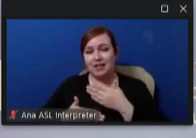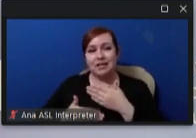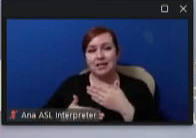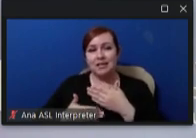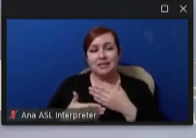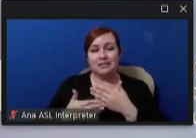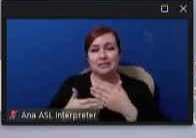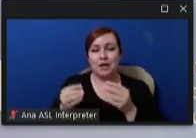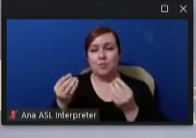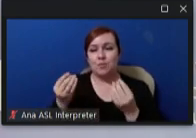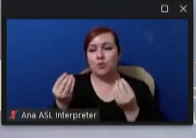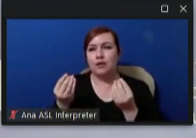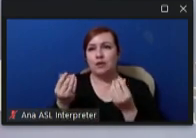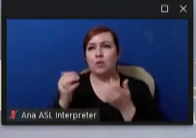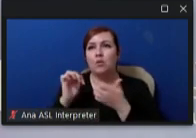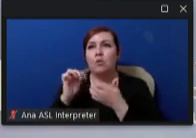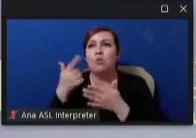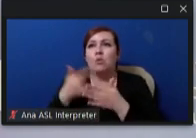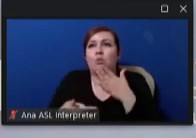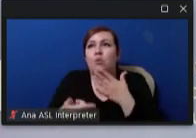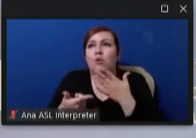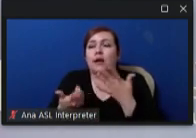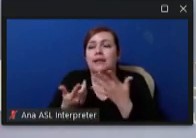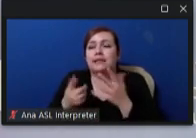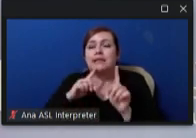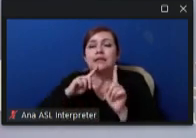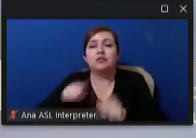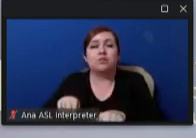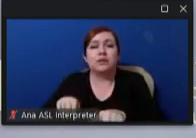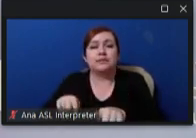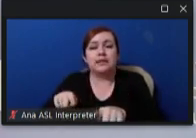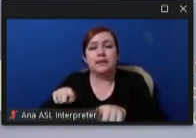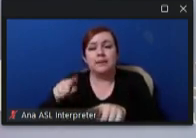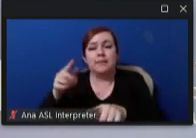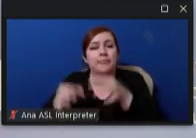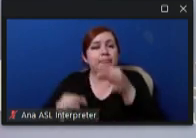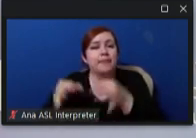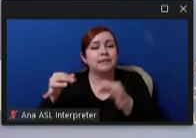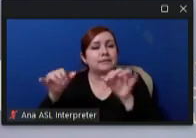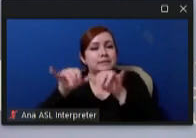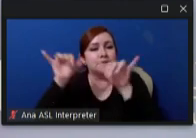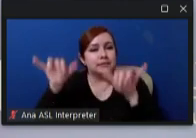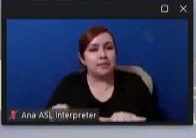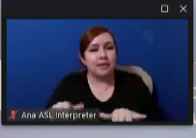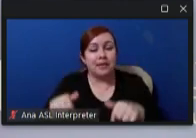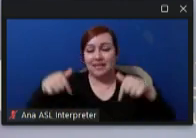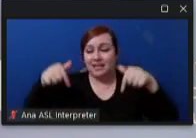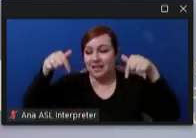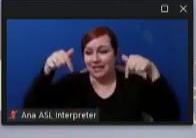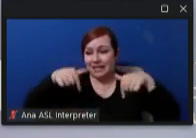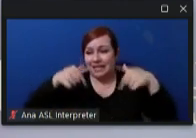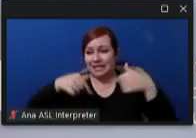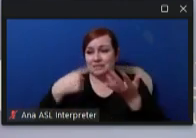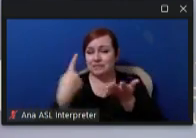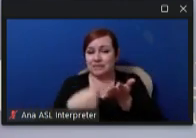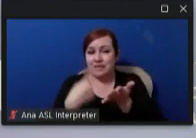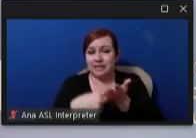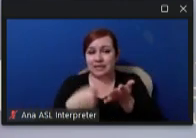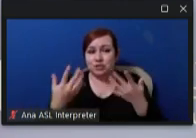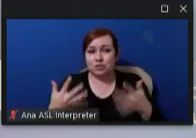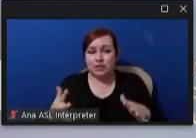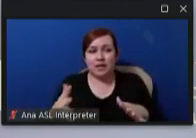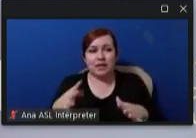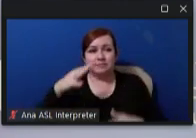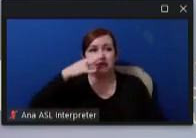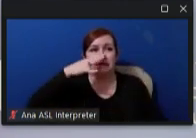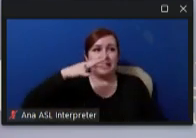con cuál es la respuesta del sistema de justicia. Y aquí se nos ha dicho que más bien es